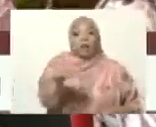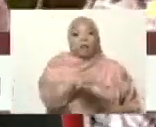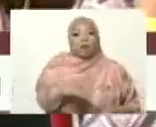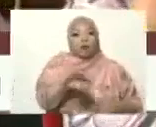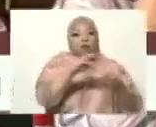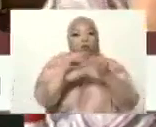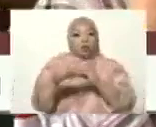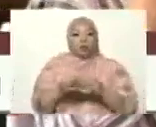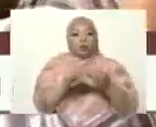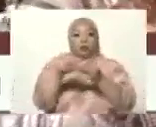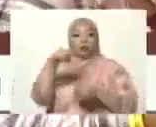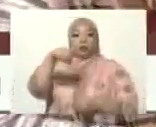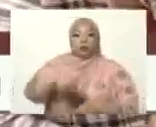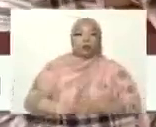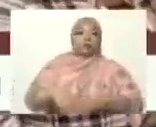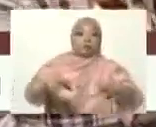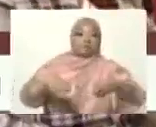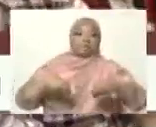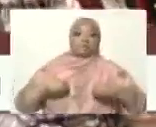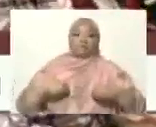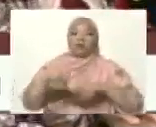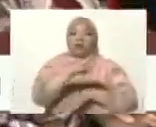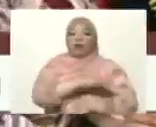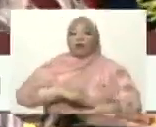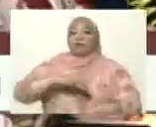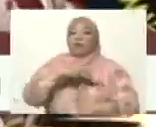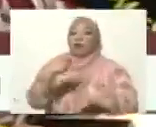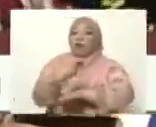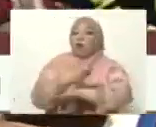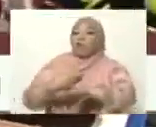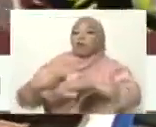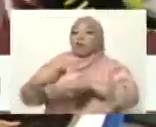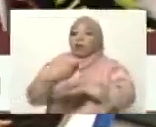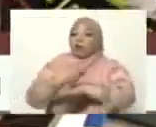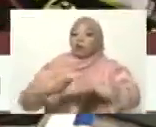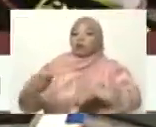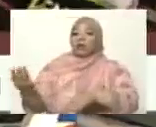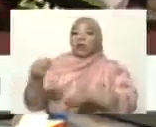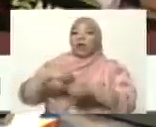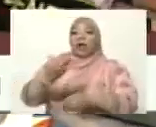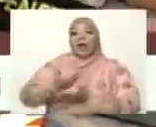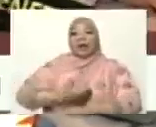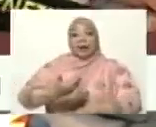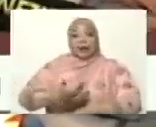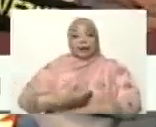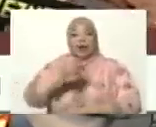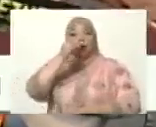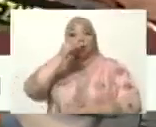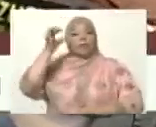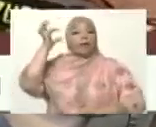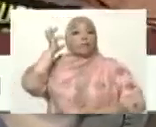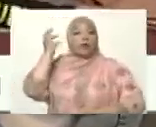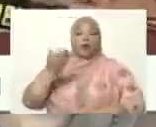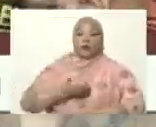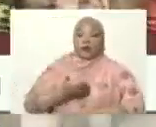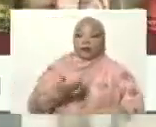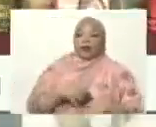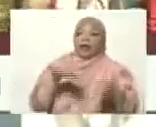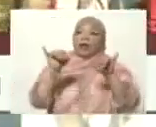organizado y a sus ministros, ministras, gobernadores, gobernadoras, alcaldes, alcaldesas y el mismo poder